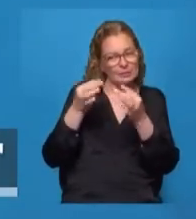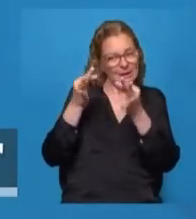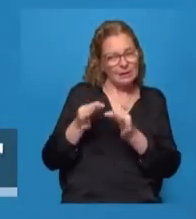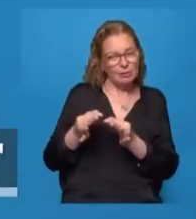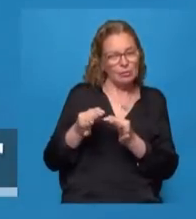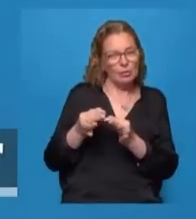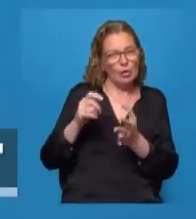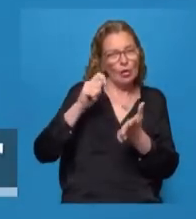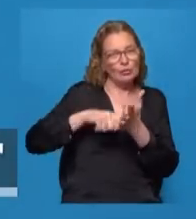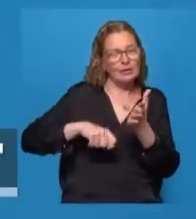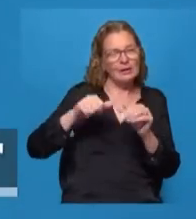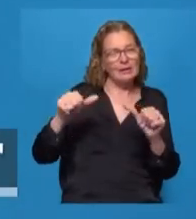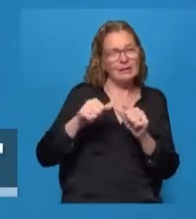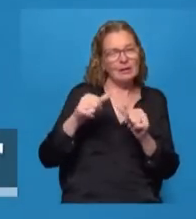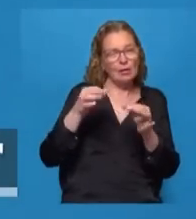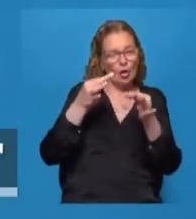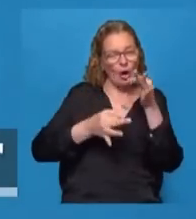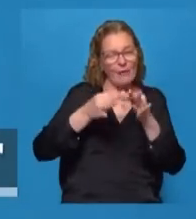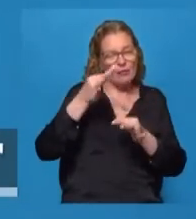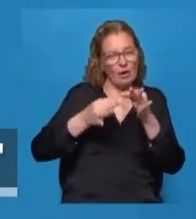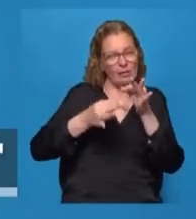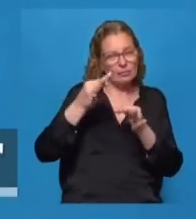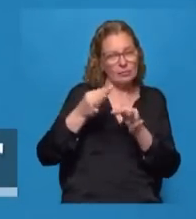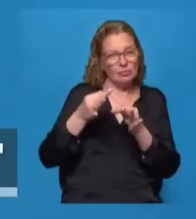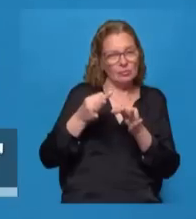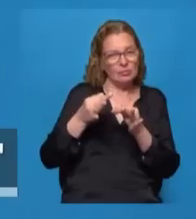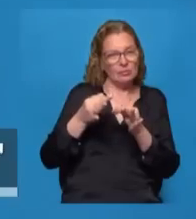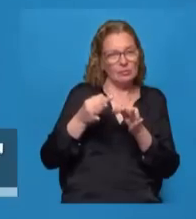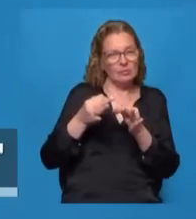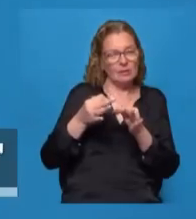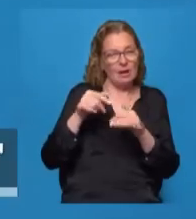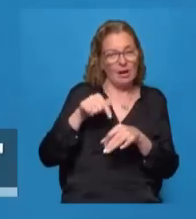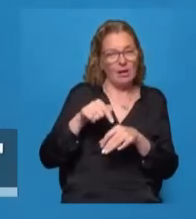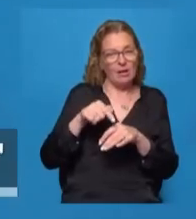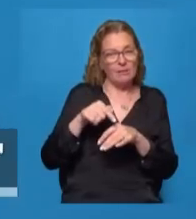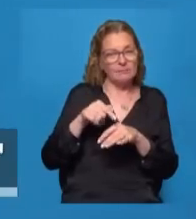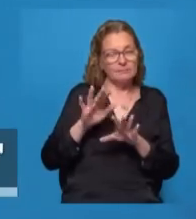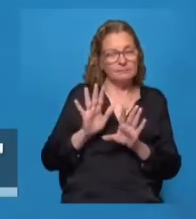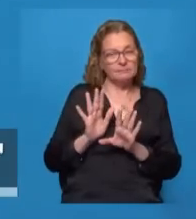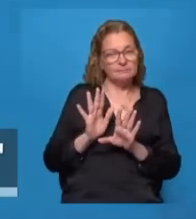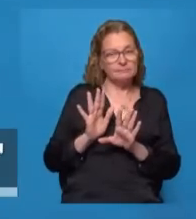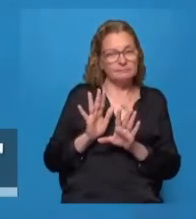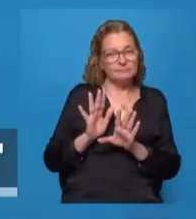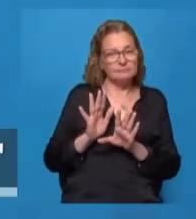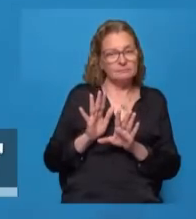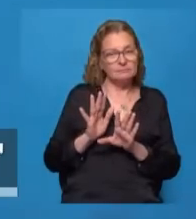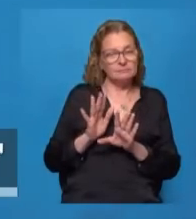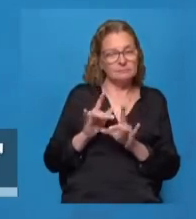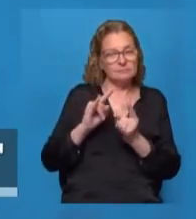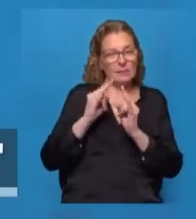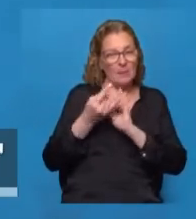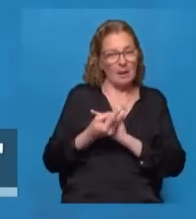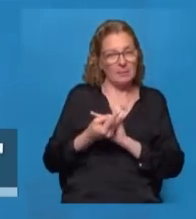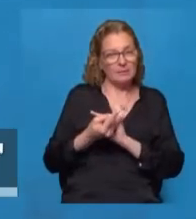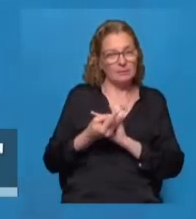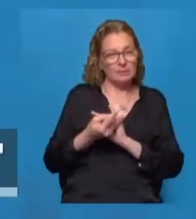los contratos que se hicieron con los laboratorios este acá el parlamento